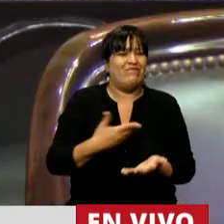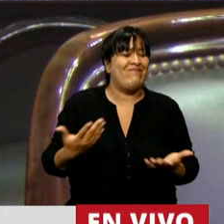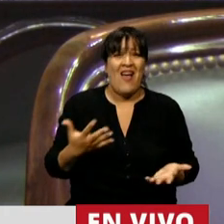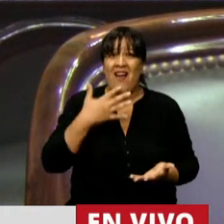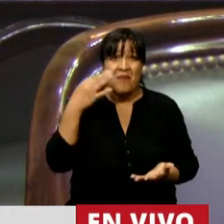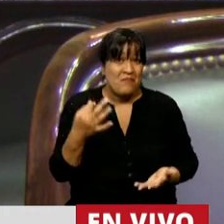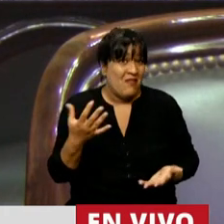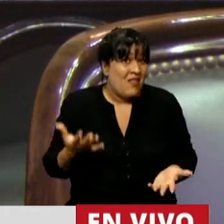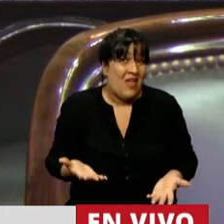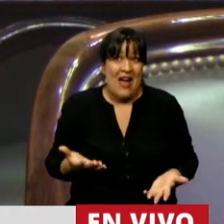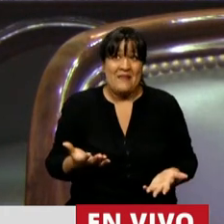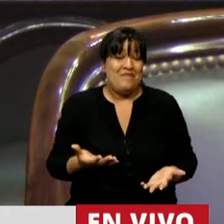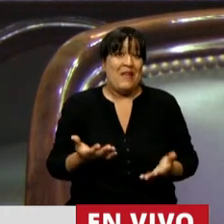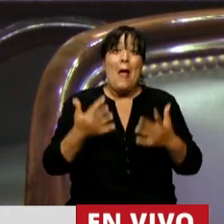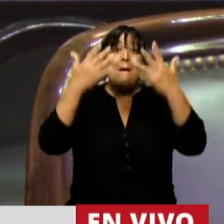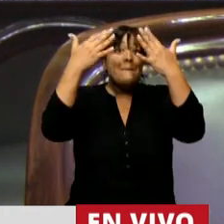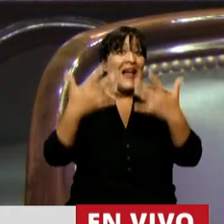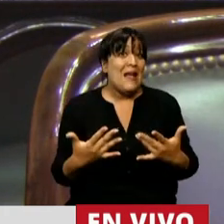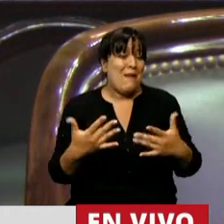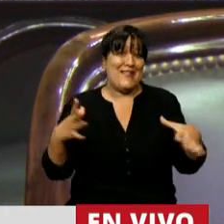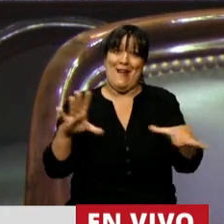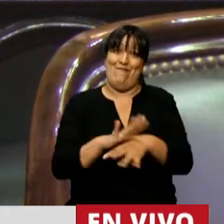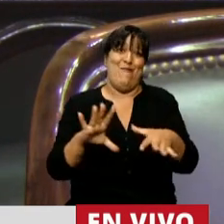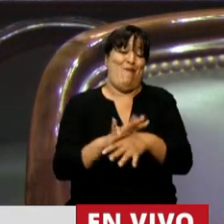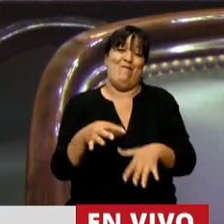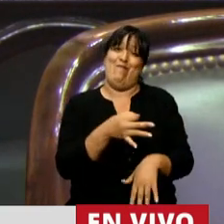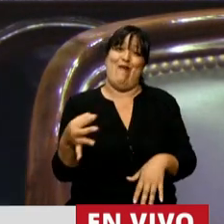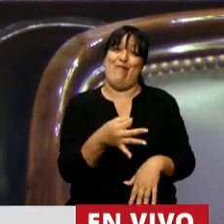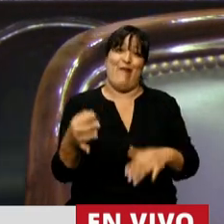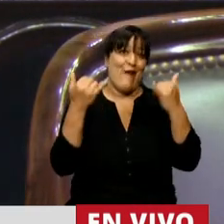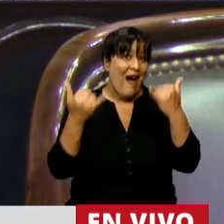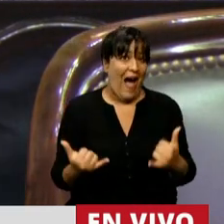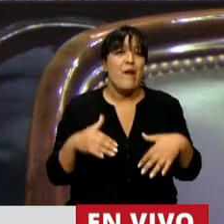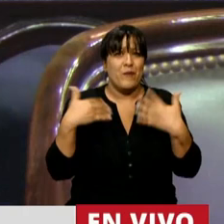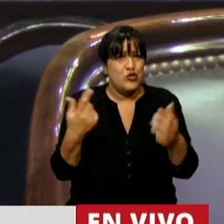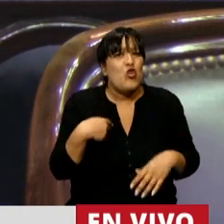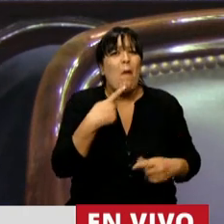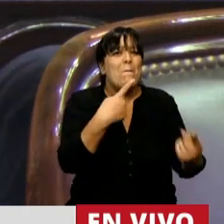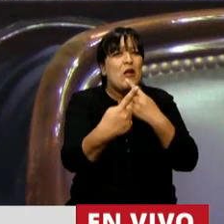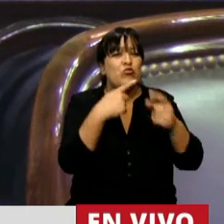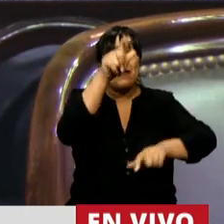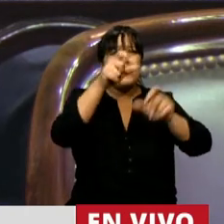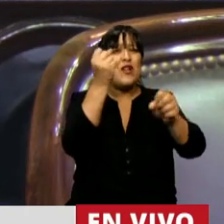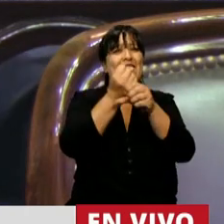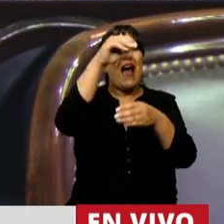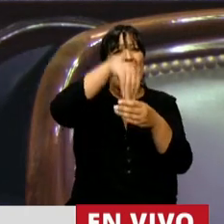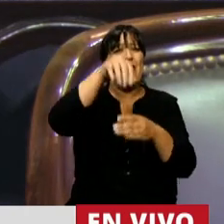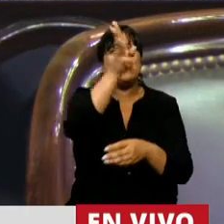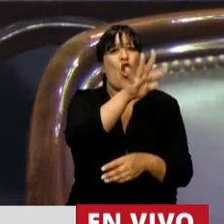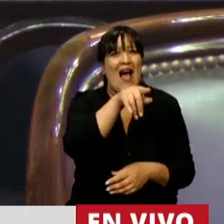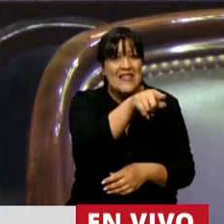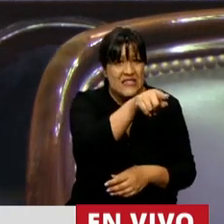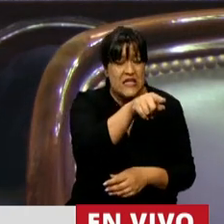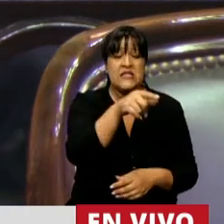matemática es una ciencia exacta, y como le pregunté a los funcionarios del ANSES cuando vinieron, hasta el día de hoy no recibí